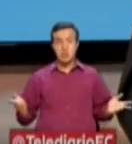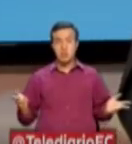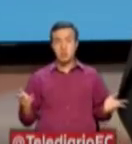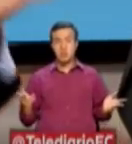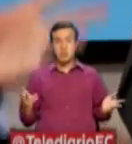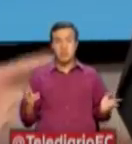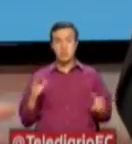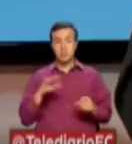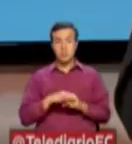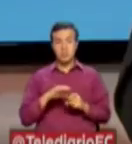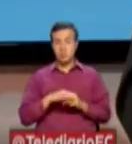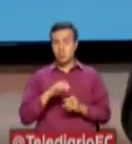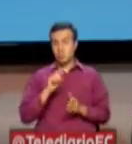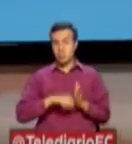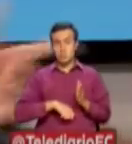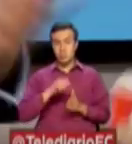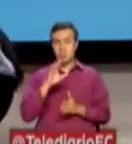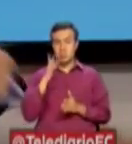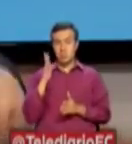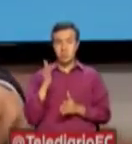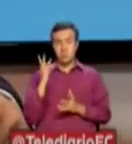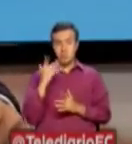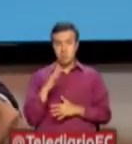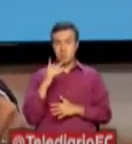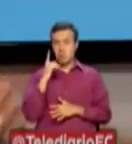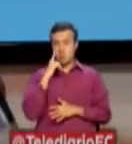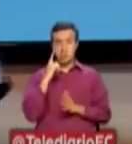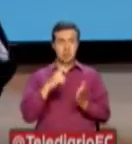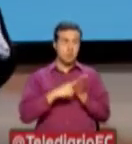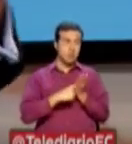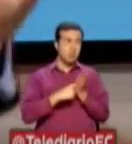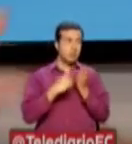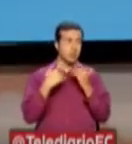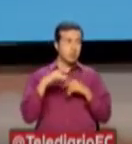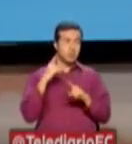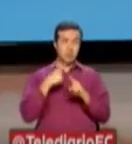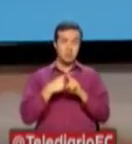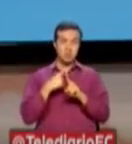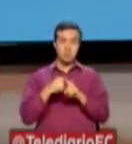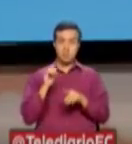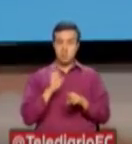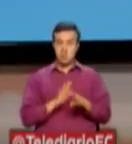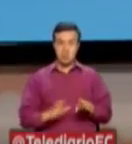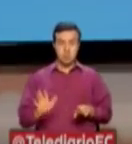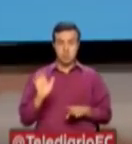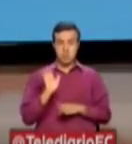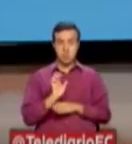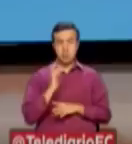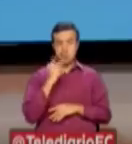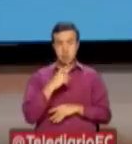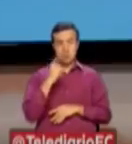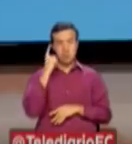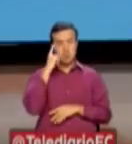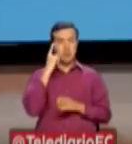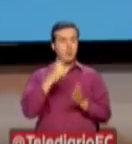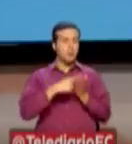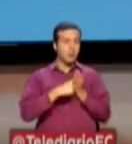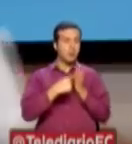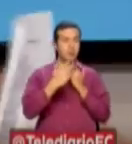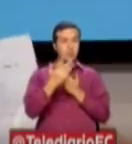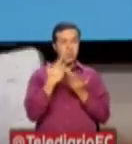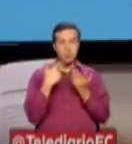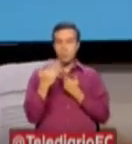no tenga los votos para ser aprobados pero el solo hecho de que esto se debata ya es positivo para el país el solo hecho de que tengamos la oportunidad de conversar